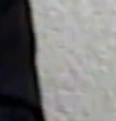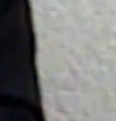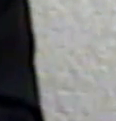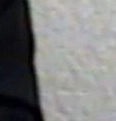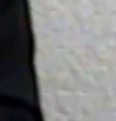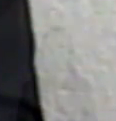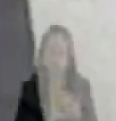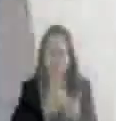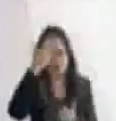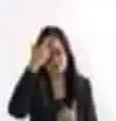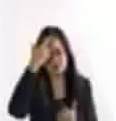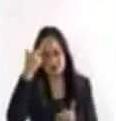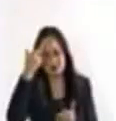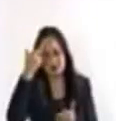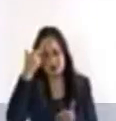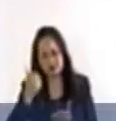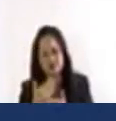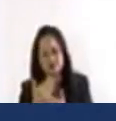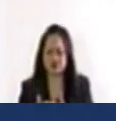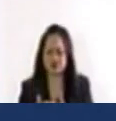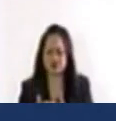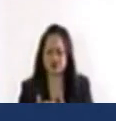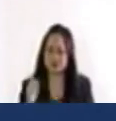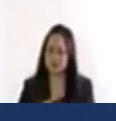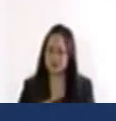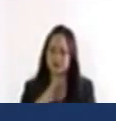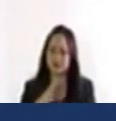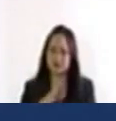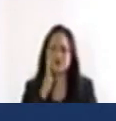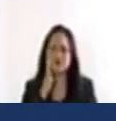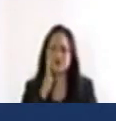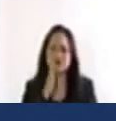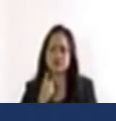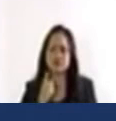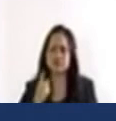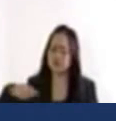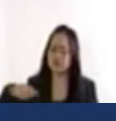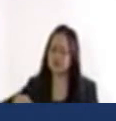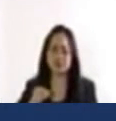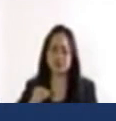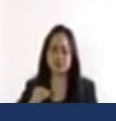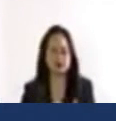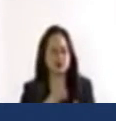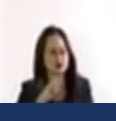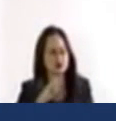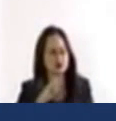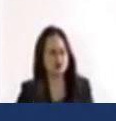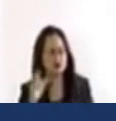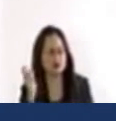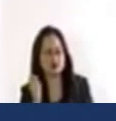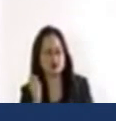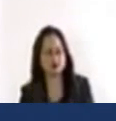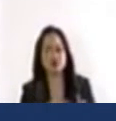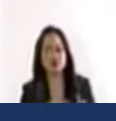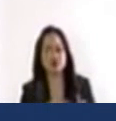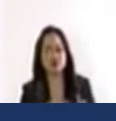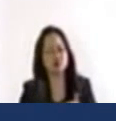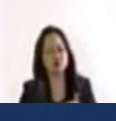gente lo entienda muy bien? Que a partir de la reforma van a tener primero la oportunidad